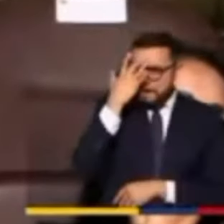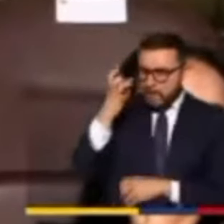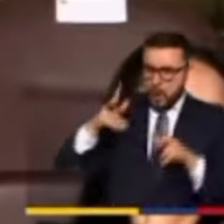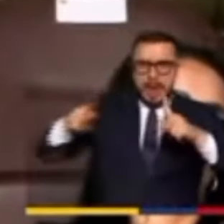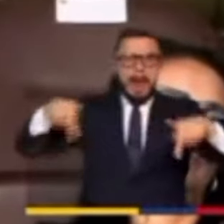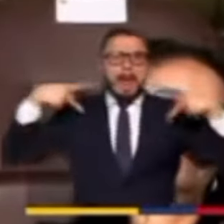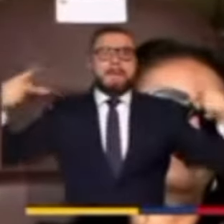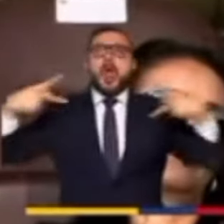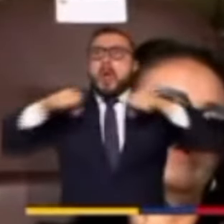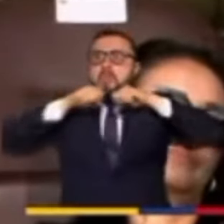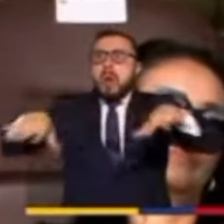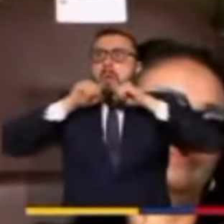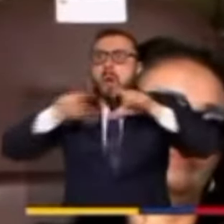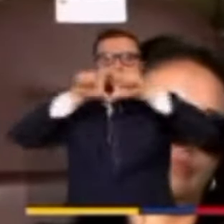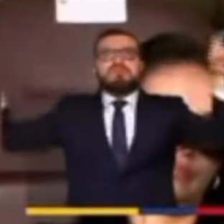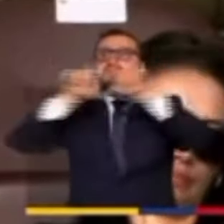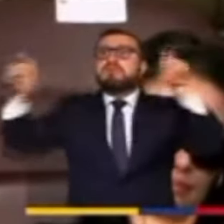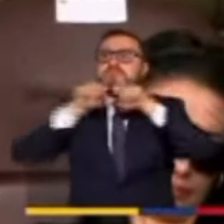esos titulares en la prensa?